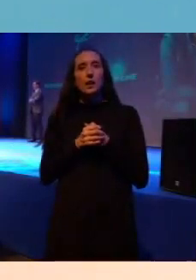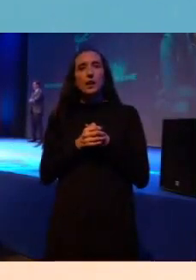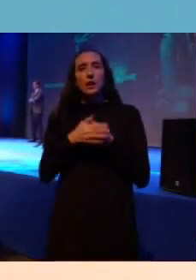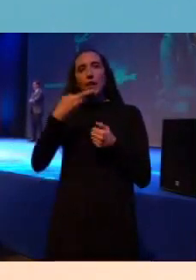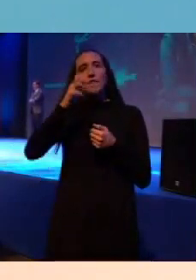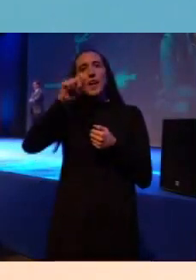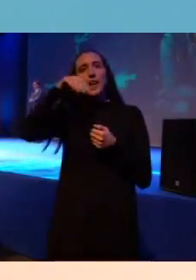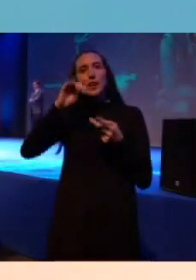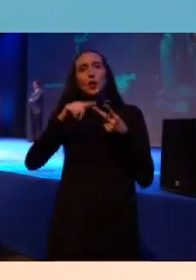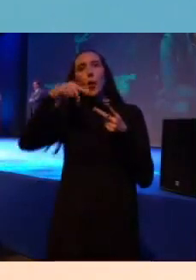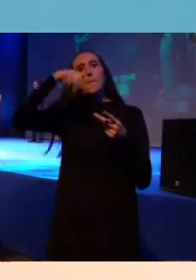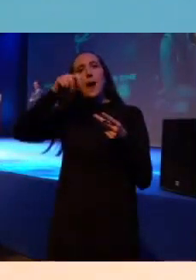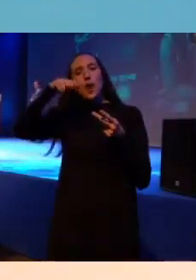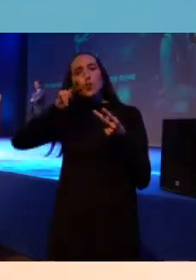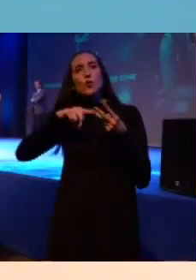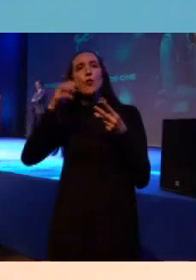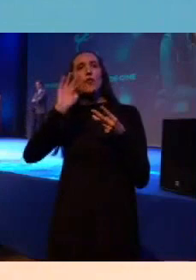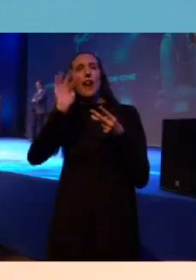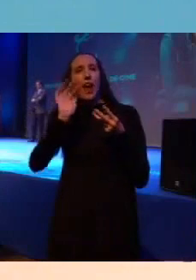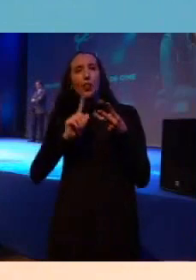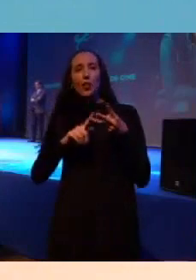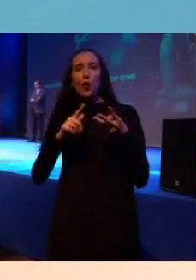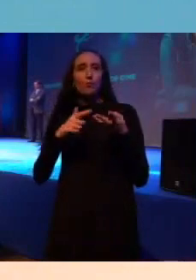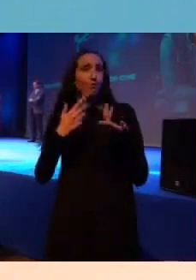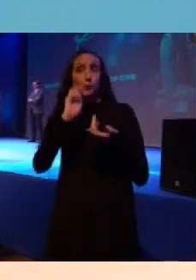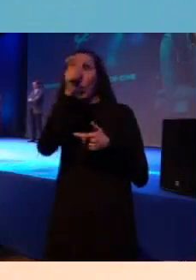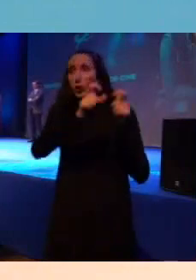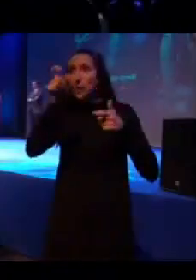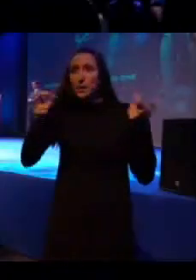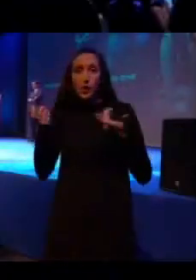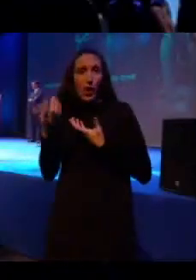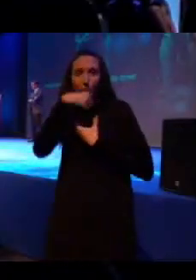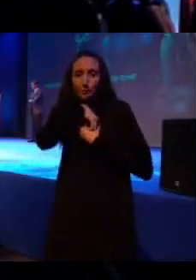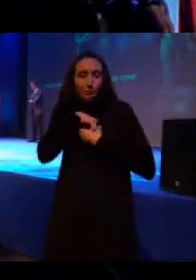Benito, Manu, Fernando, otra gente que ya me llevo para siempre,